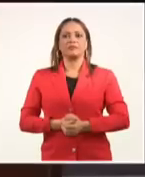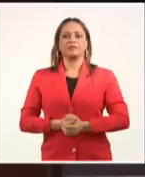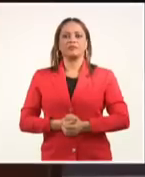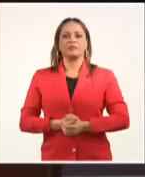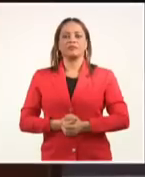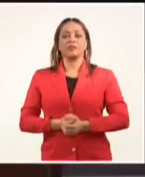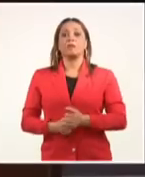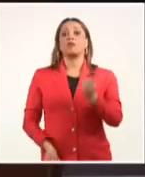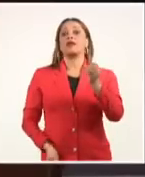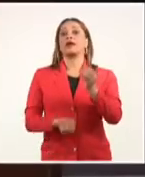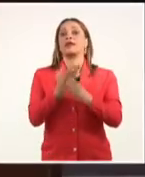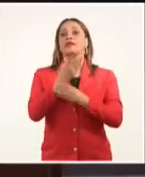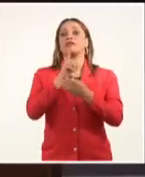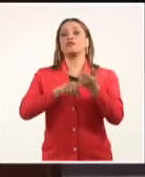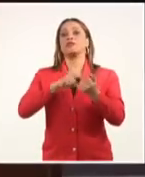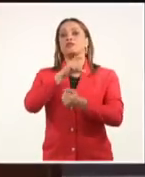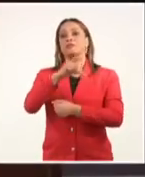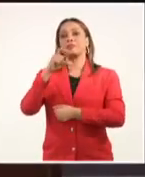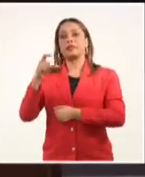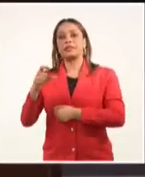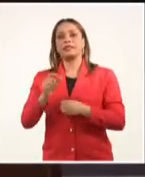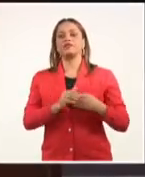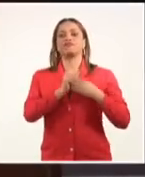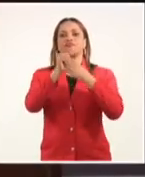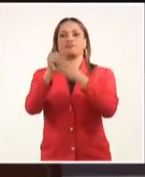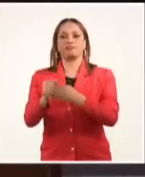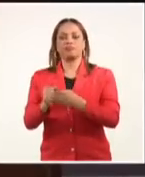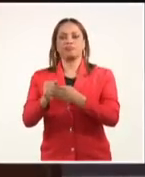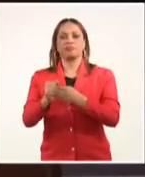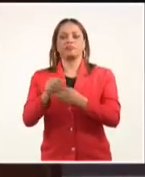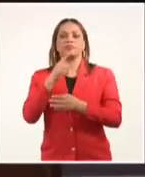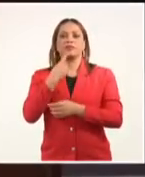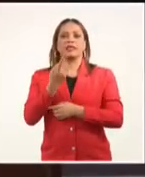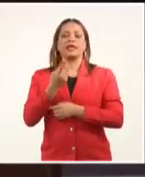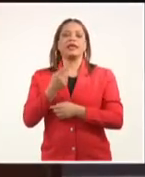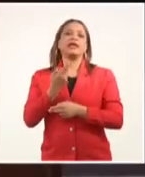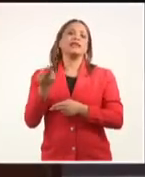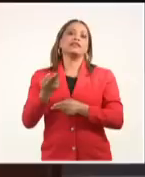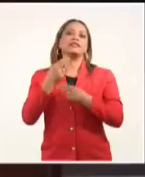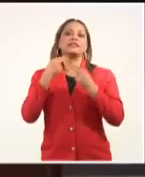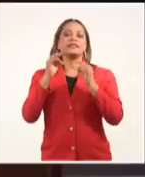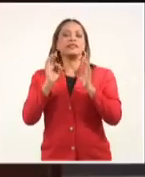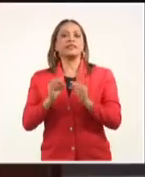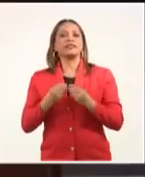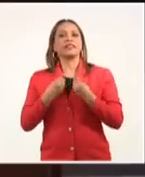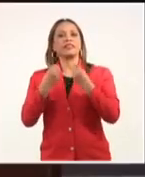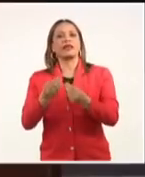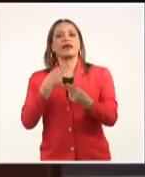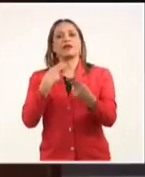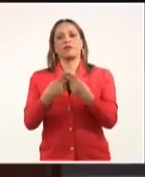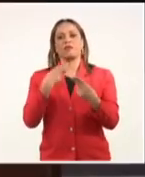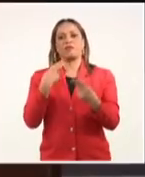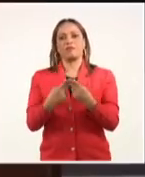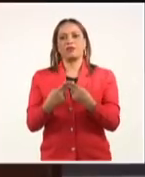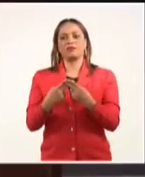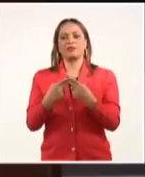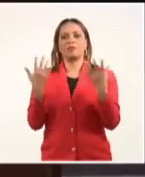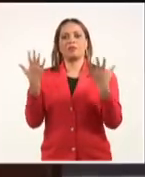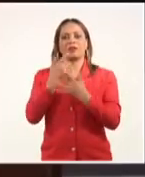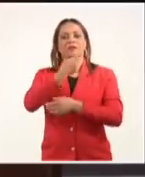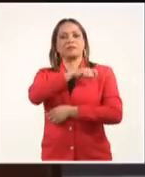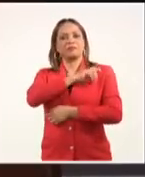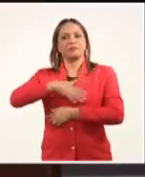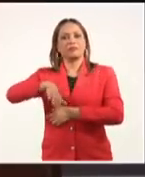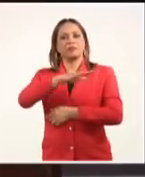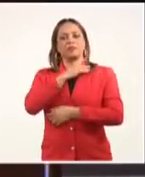partido devenido en digno heredero de la confianza depositada por el pueblo en su